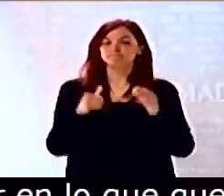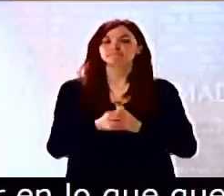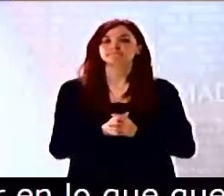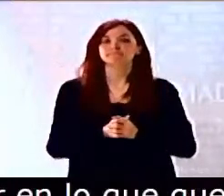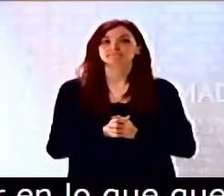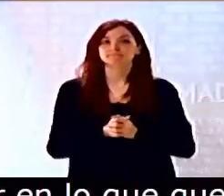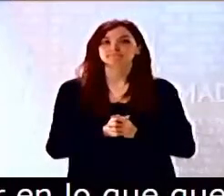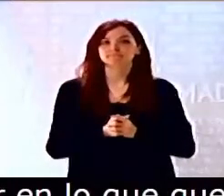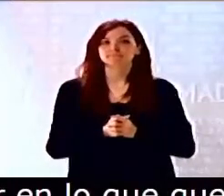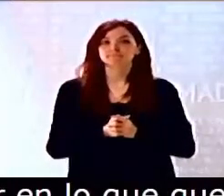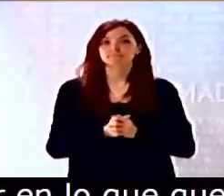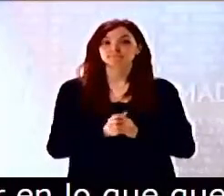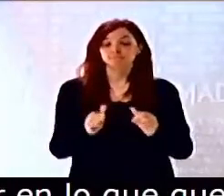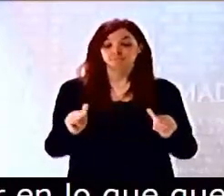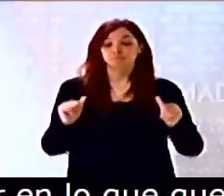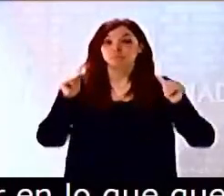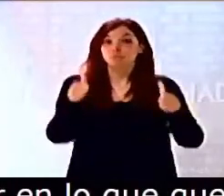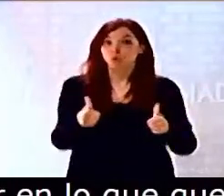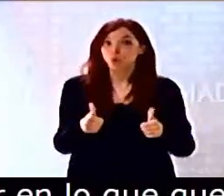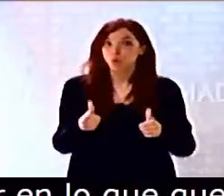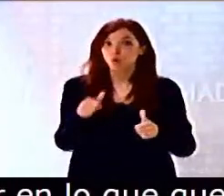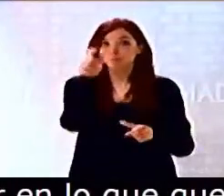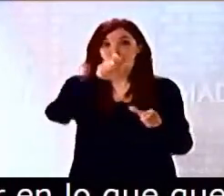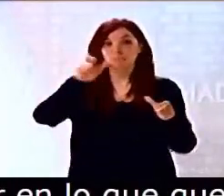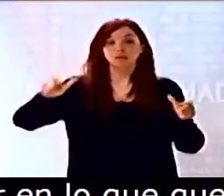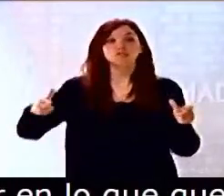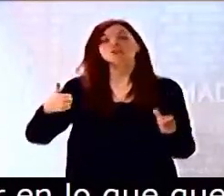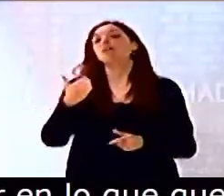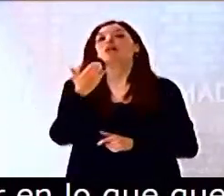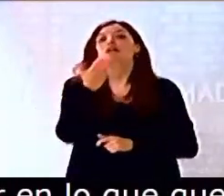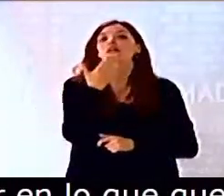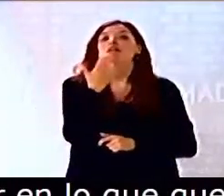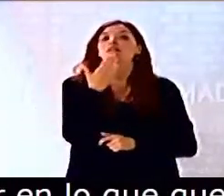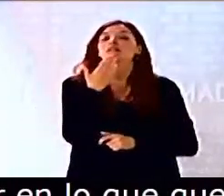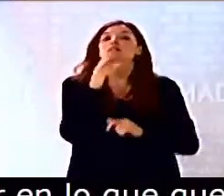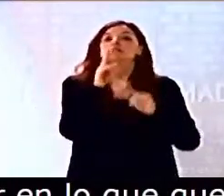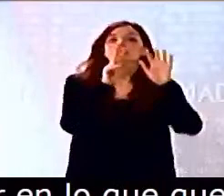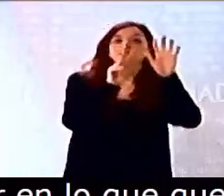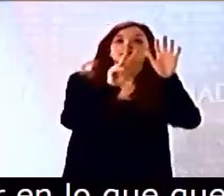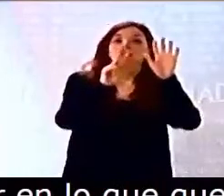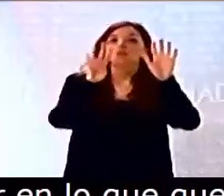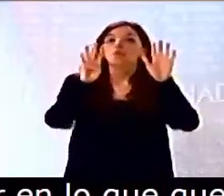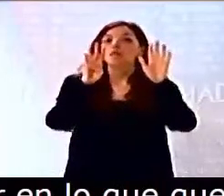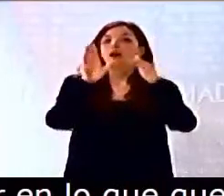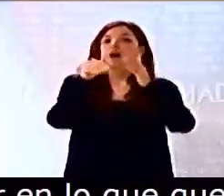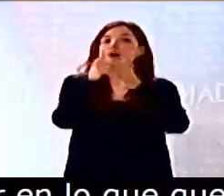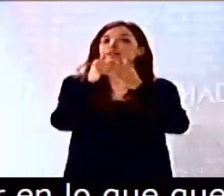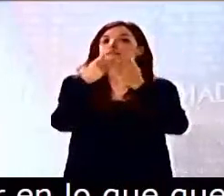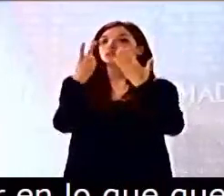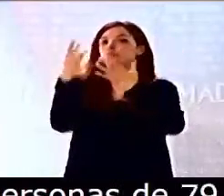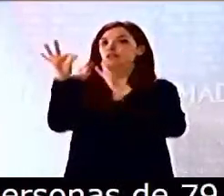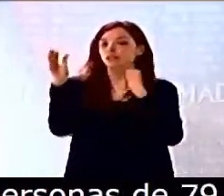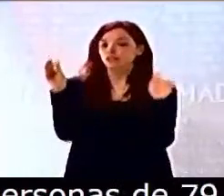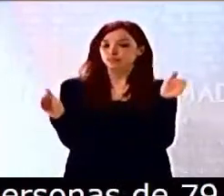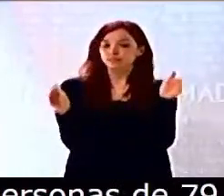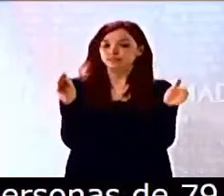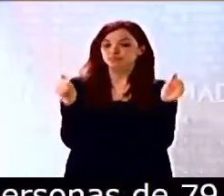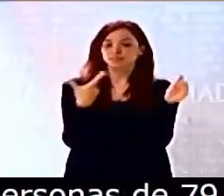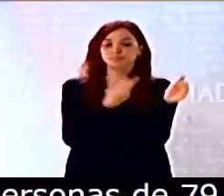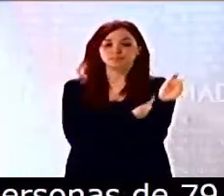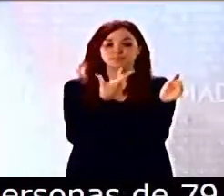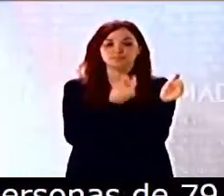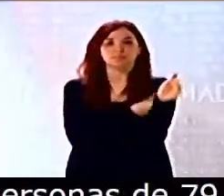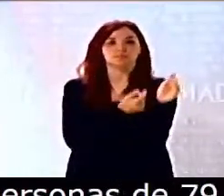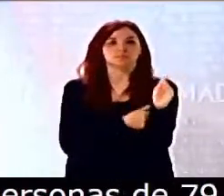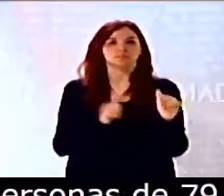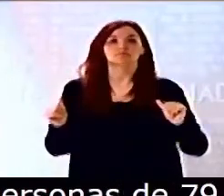y que hemos comenzado a vacunar a las personas de 79 años a 70 años a lo largo